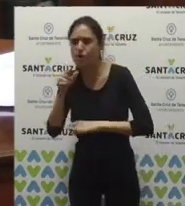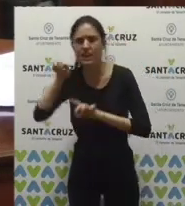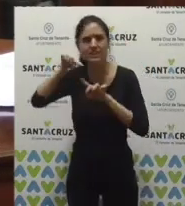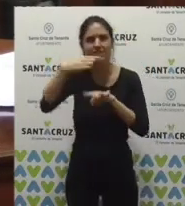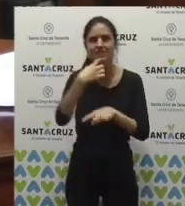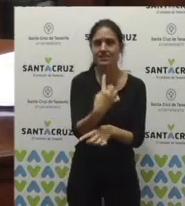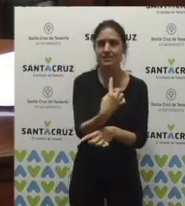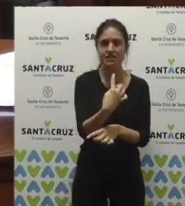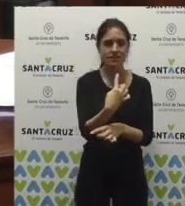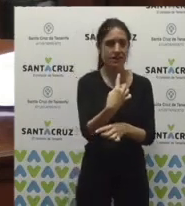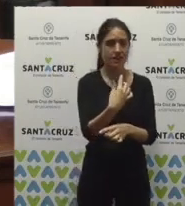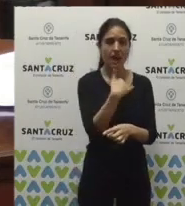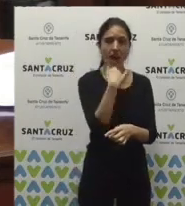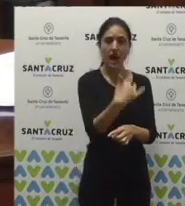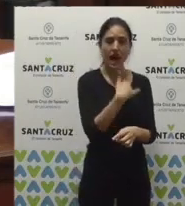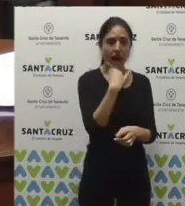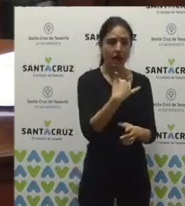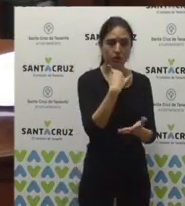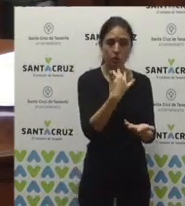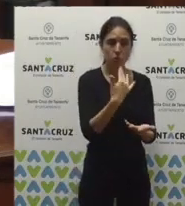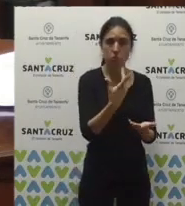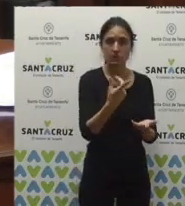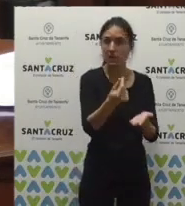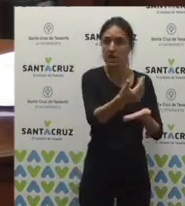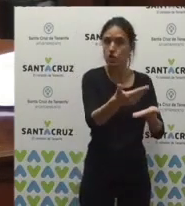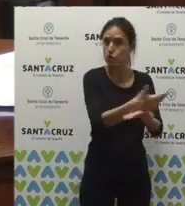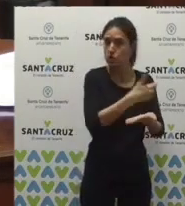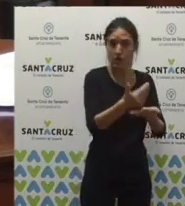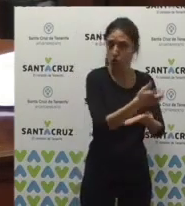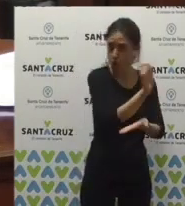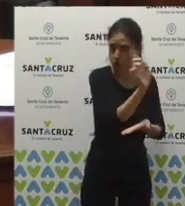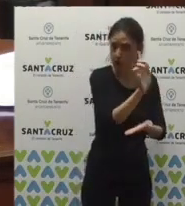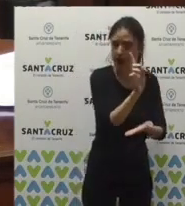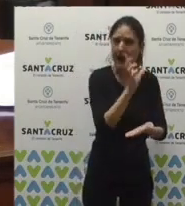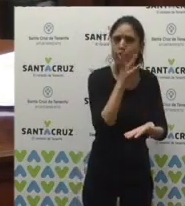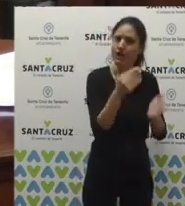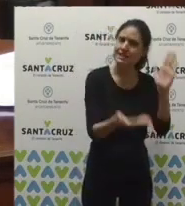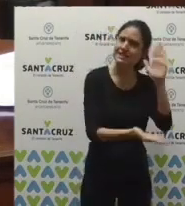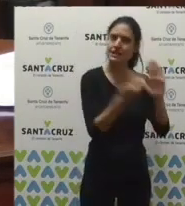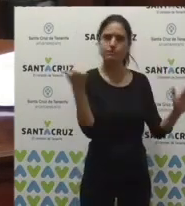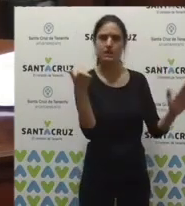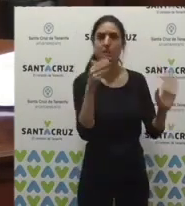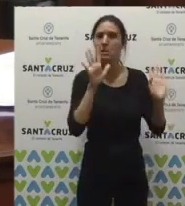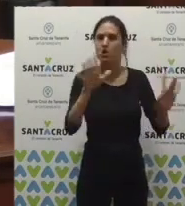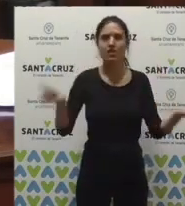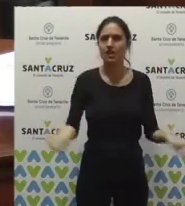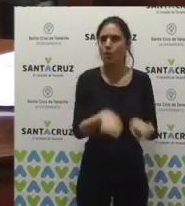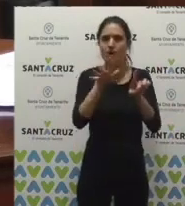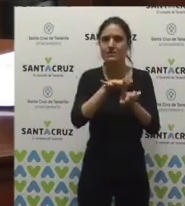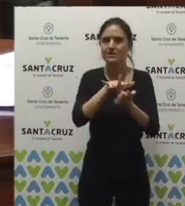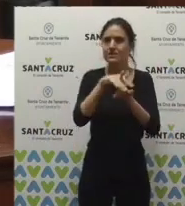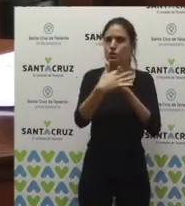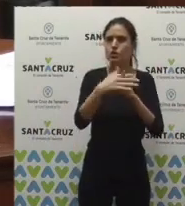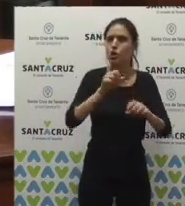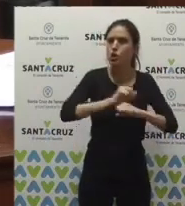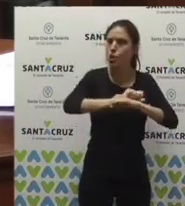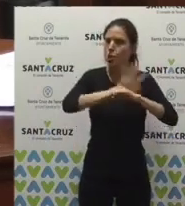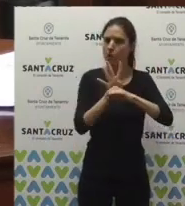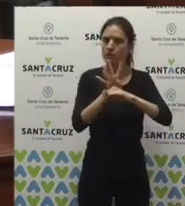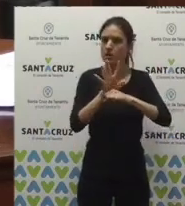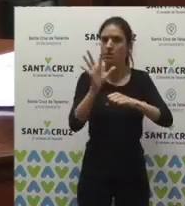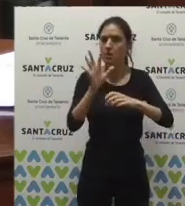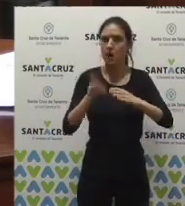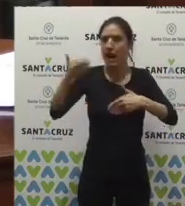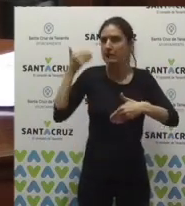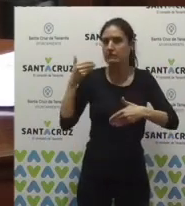elimine algo que no se está cobrando pero no por la situación de kobe sino ni en la situación de kobe con anterioridad